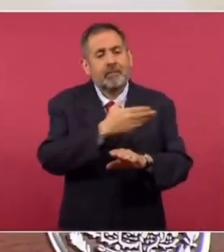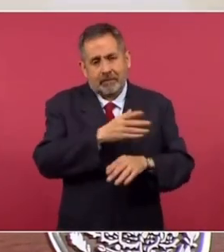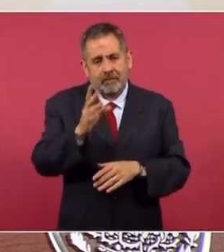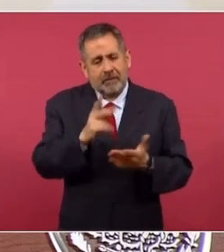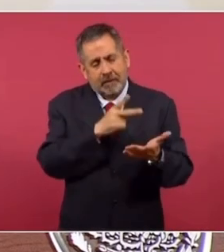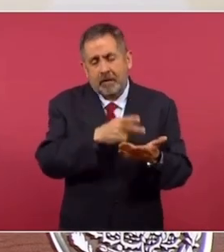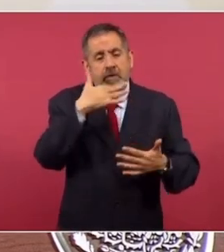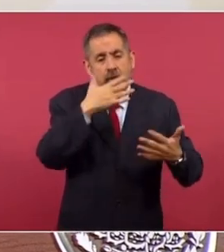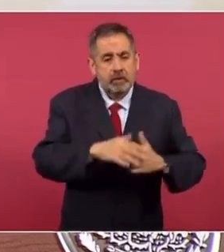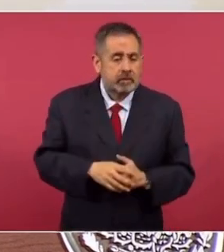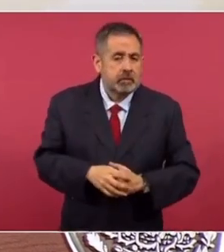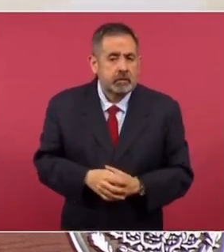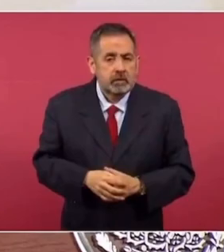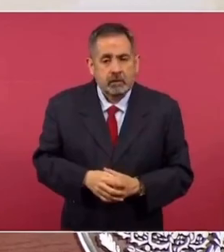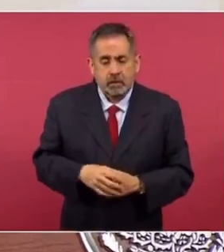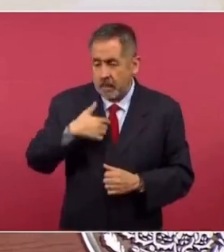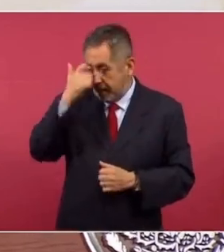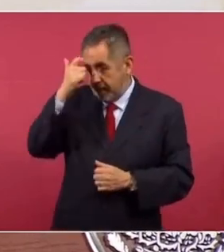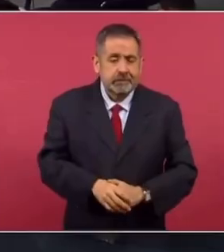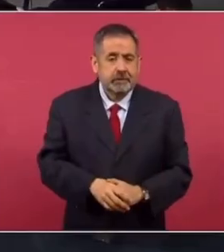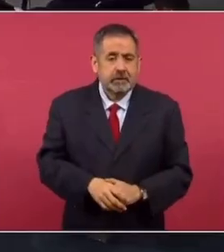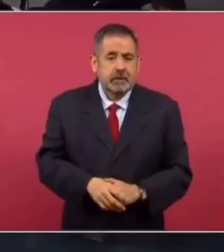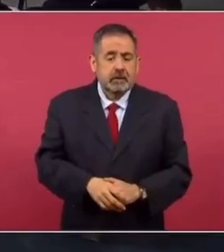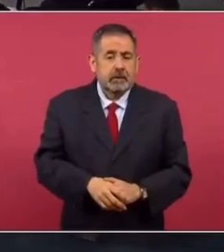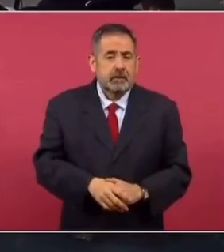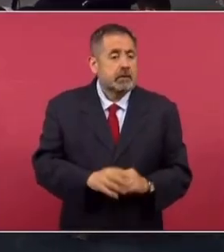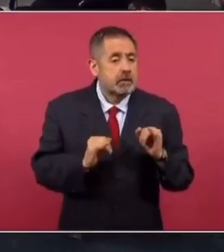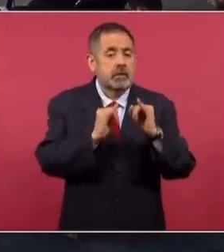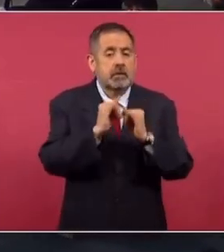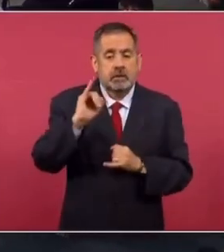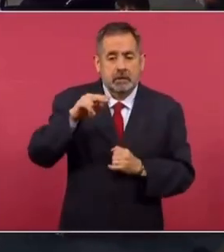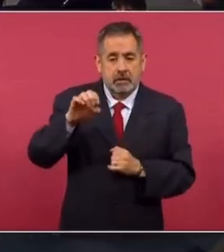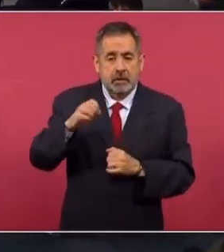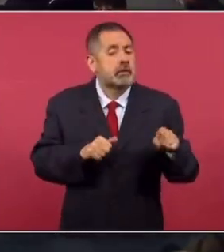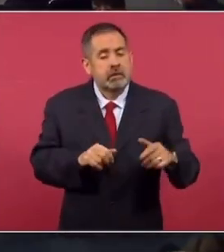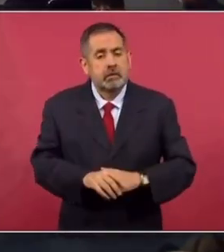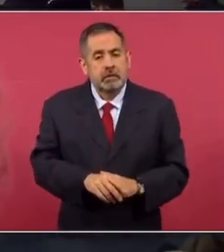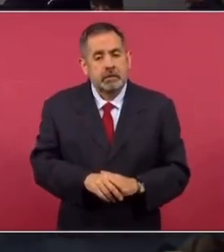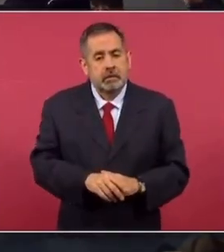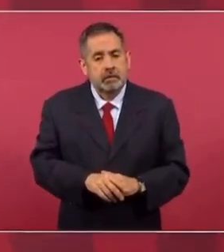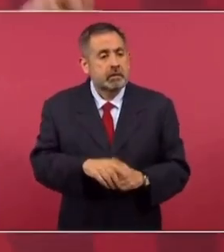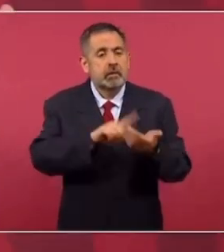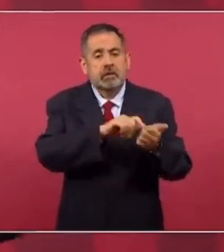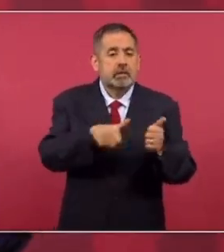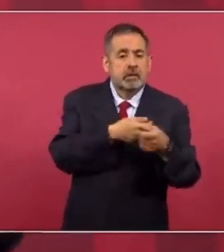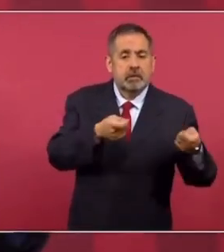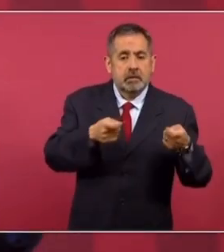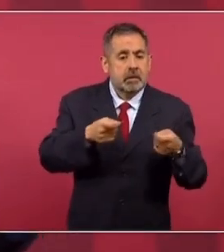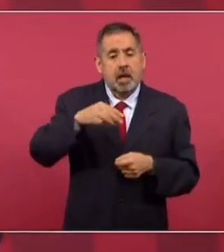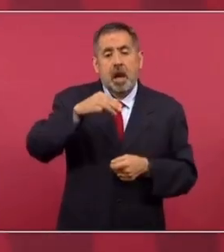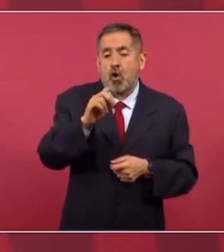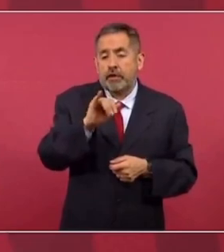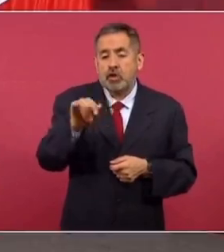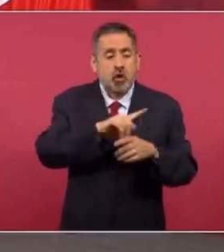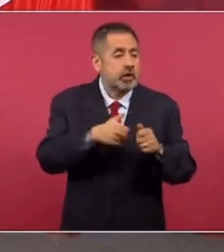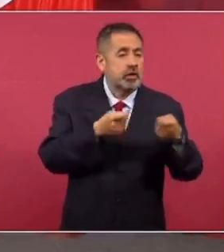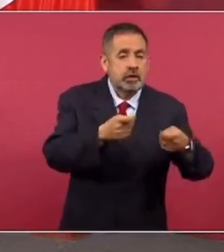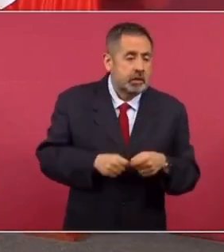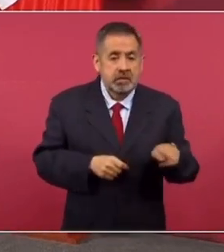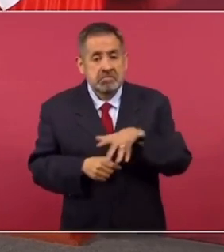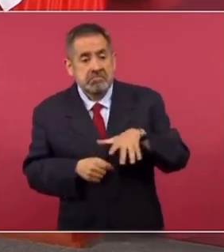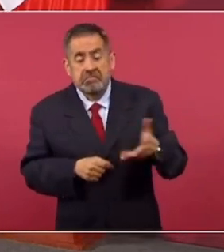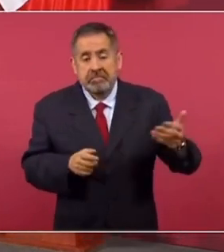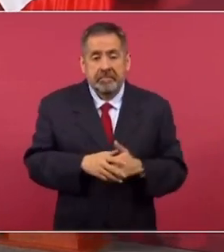hecho. No estoy inventando nada. El Instituto Electoral en el 2006 estaba manejado por la maestra del Bester Gordillo y se